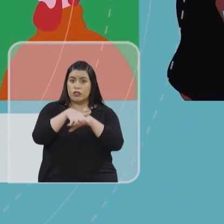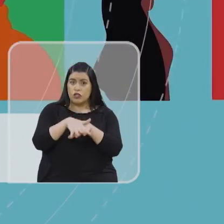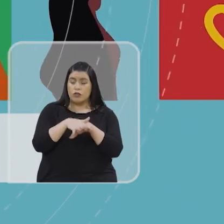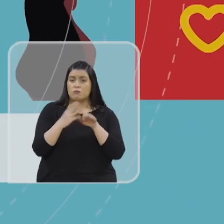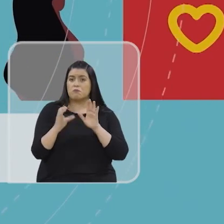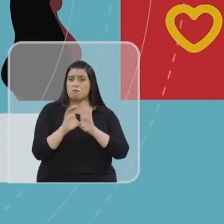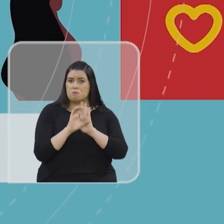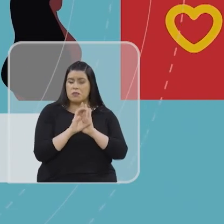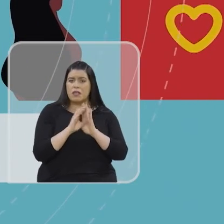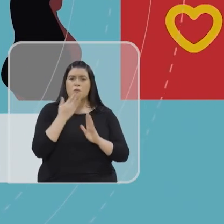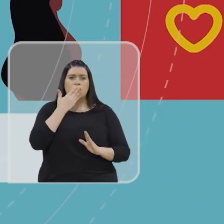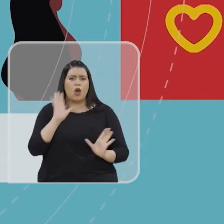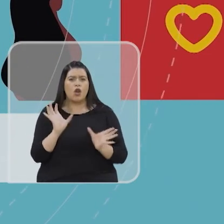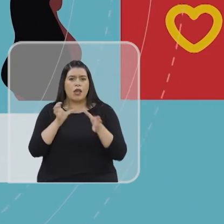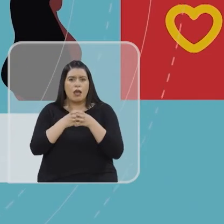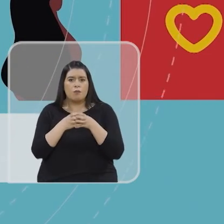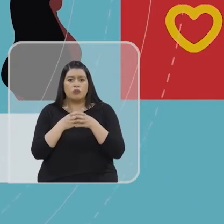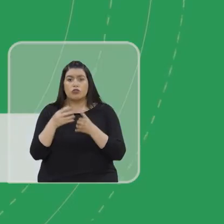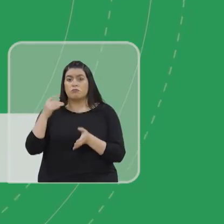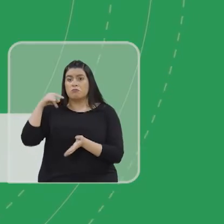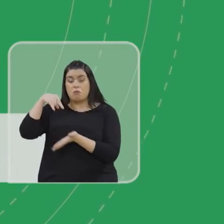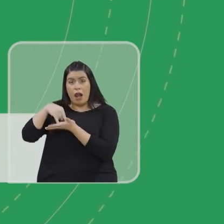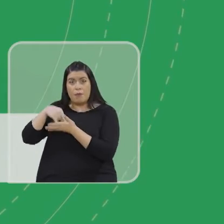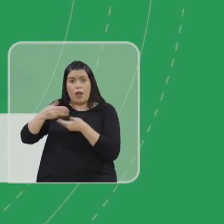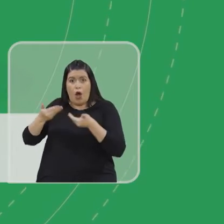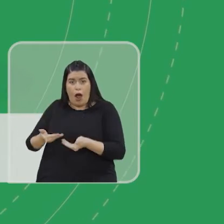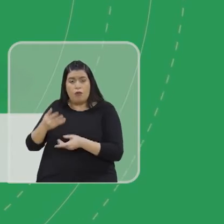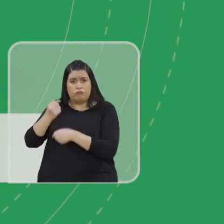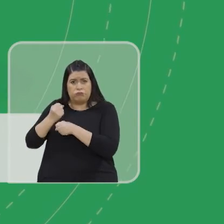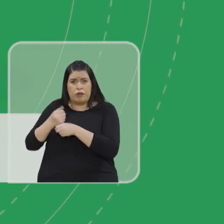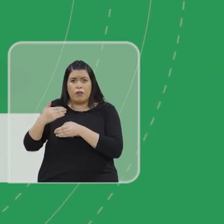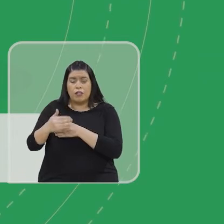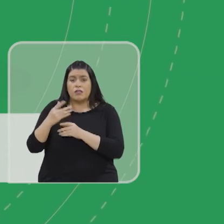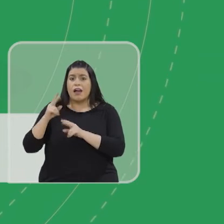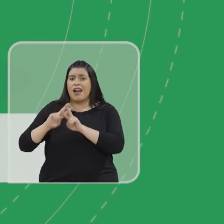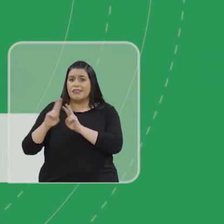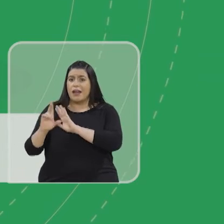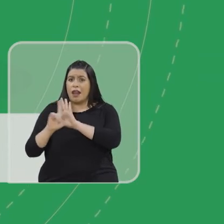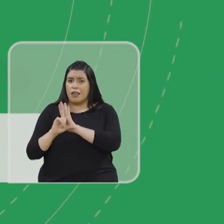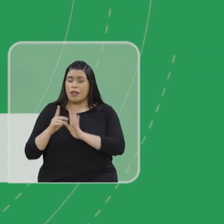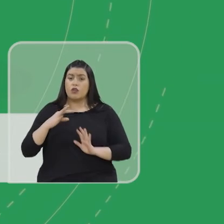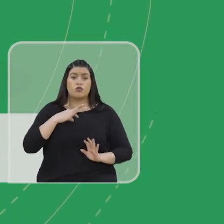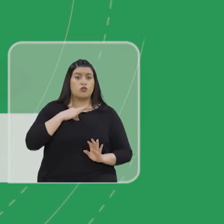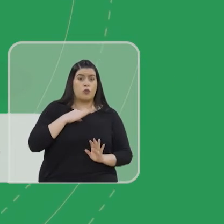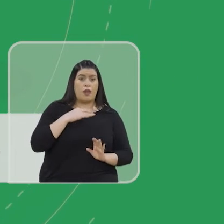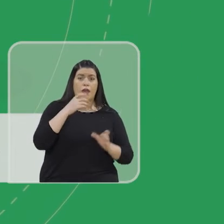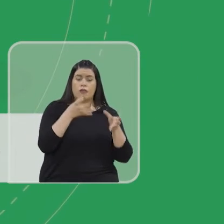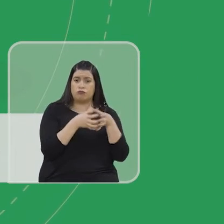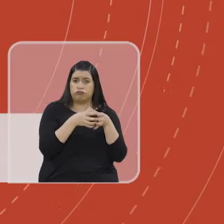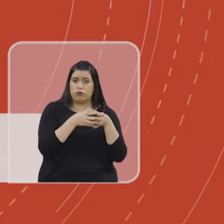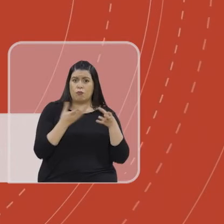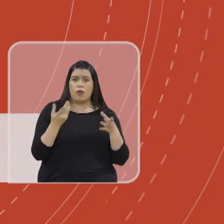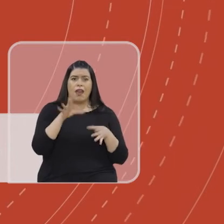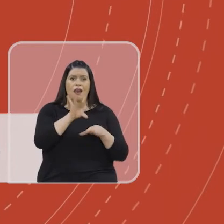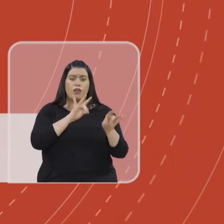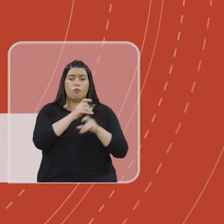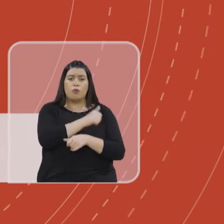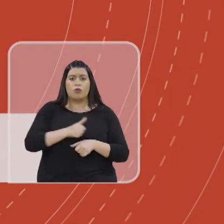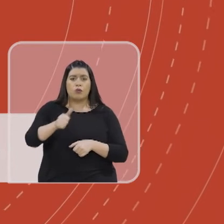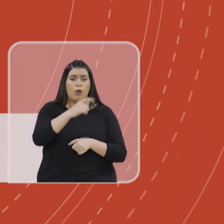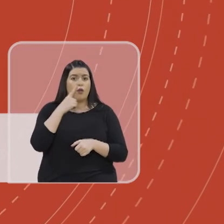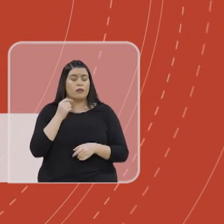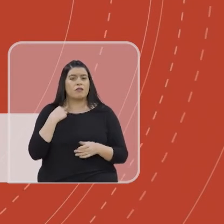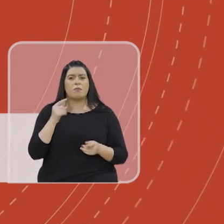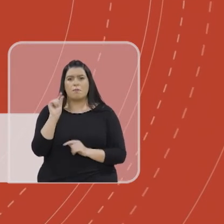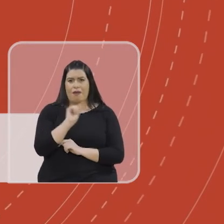La Convención Mixta es el mejor equipo, porque sumará parlamentarios en ejercicio, cuyo deber es hacer leyes, y ciudadanos elegidos por todos